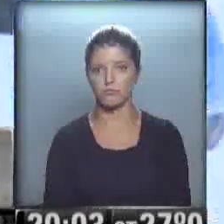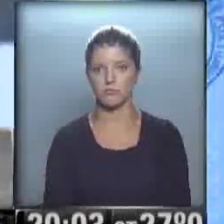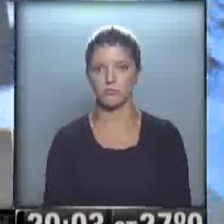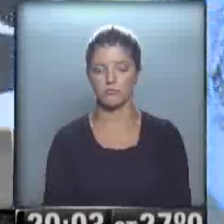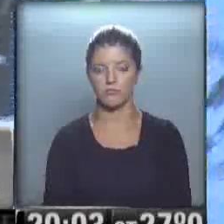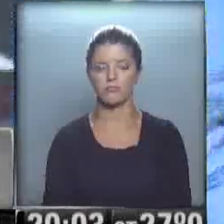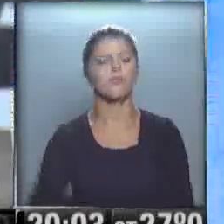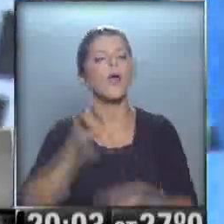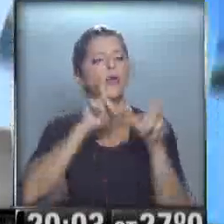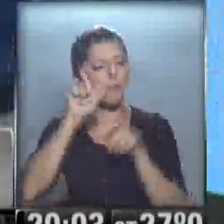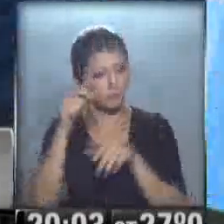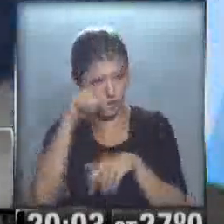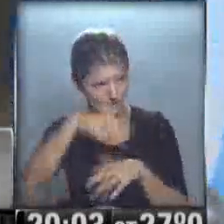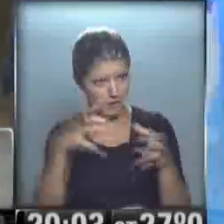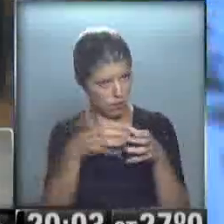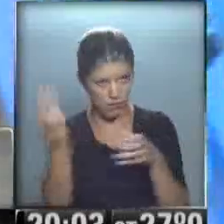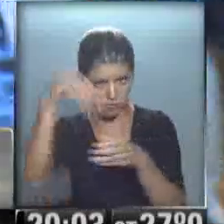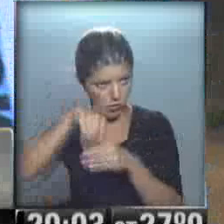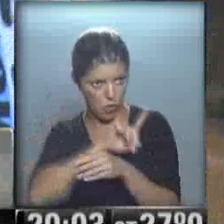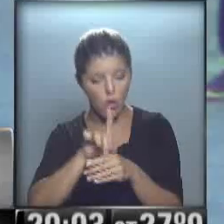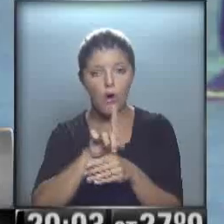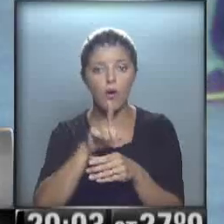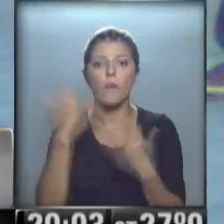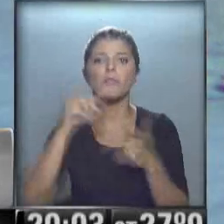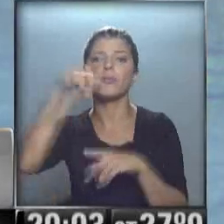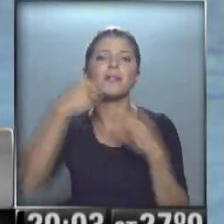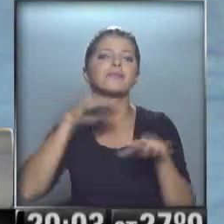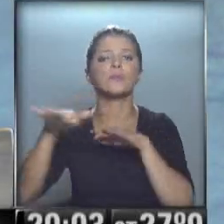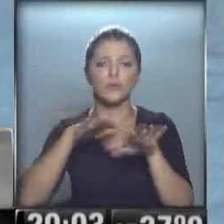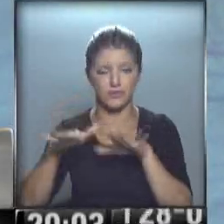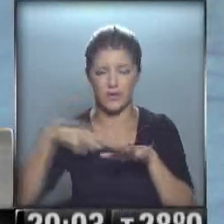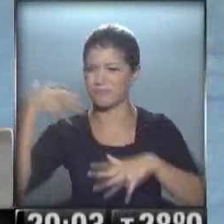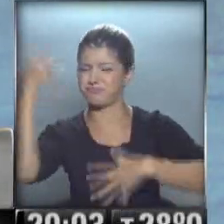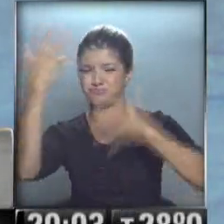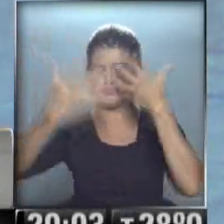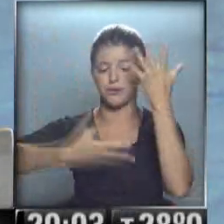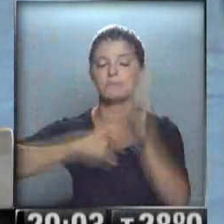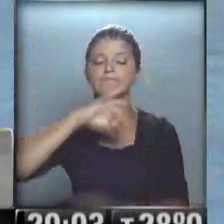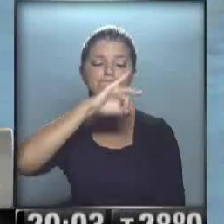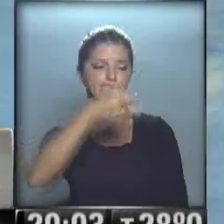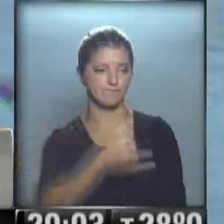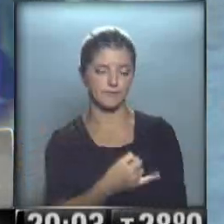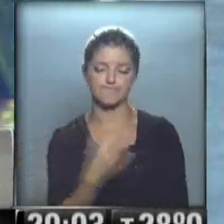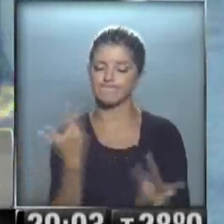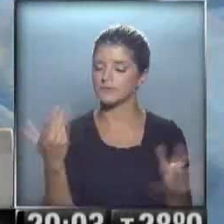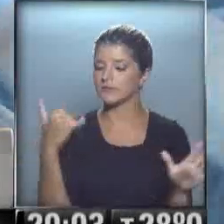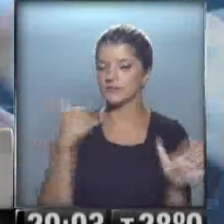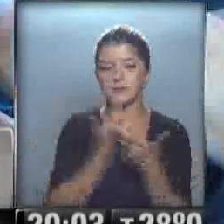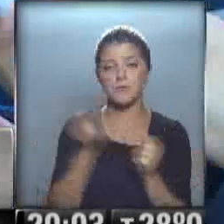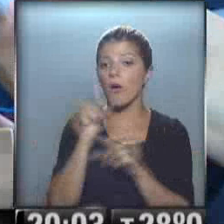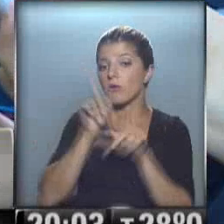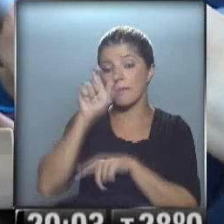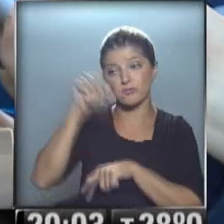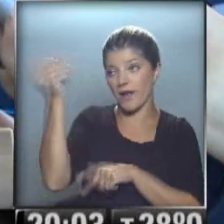que no pertenece al gremio que participó del corte, porque hubo situaciones, la verdad, que muy violentas con todo. Lamentablemente hubo gente que